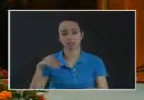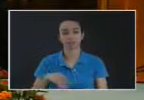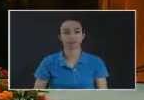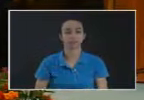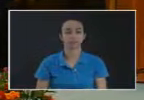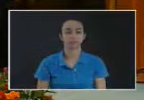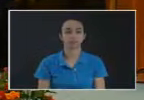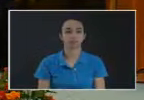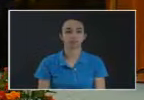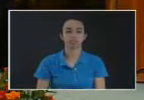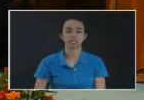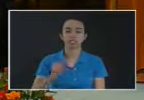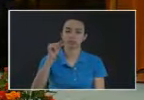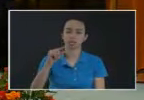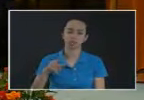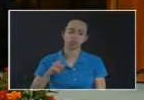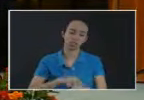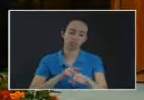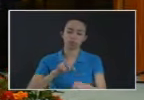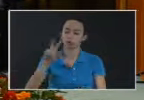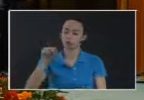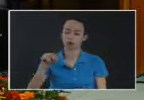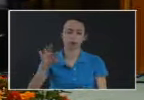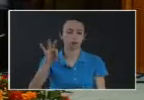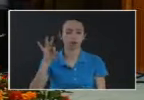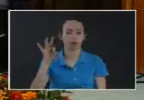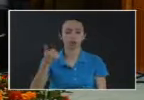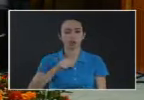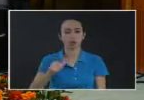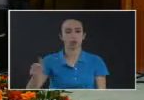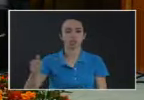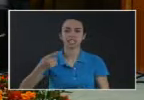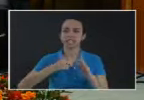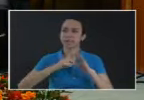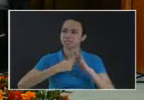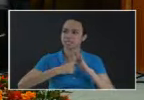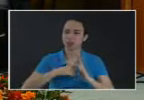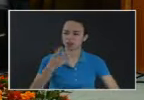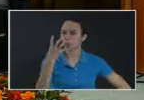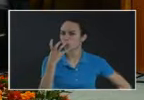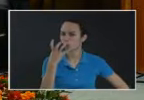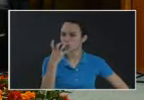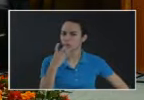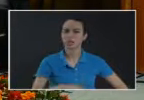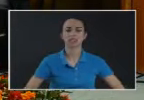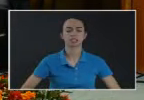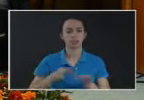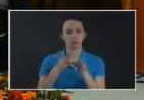Y al poco tiempo no encuentran agua. Y comenzó a irritarse el pueblo de Israel.